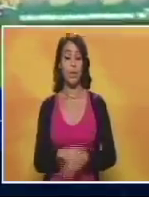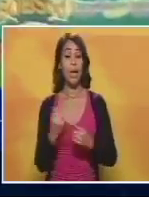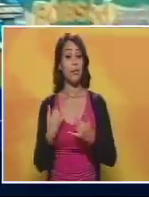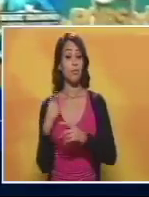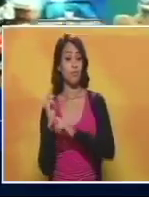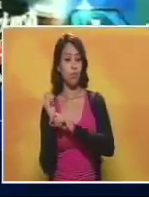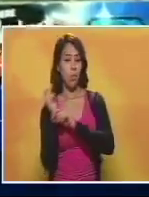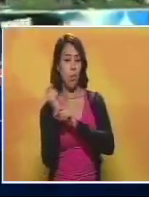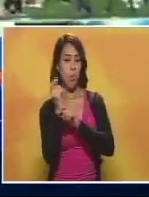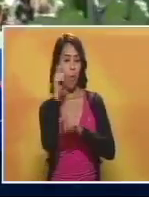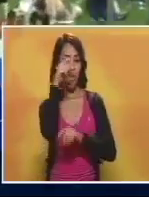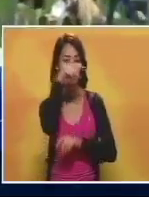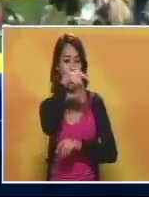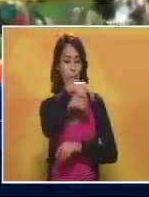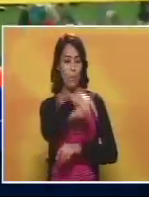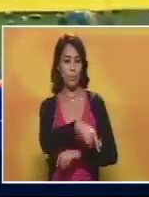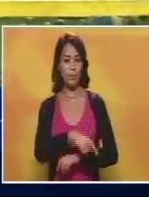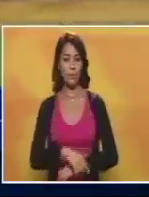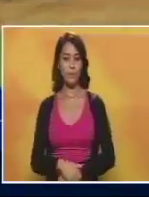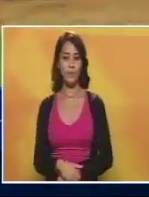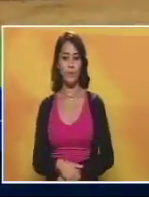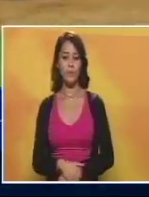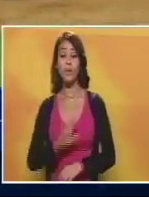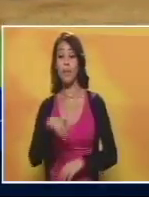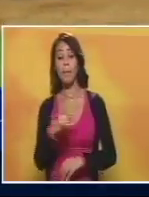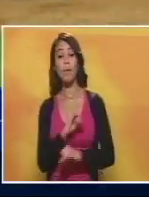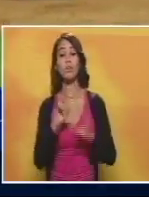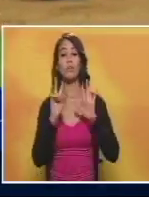por el Cambio, Javier Bertucci, inició su gira